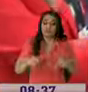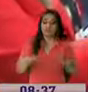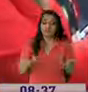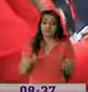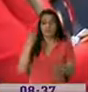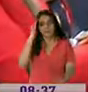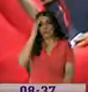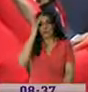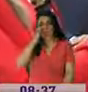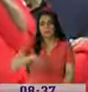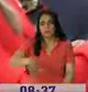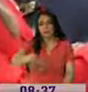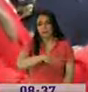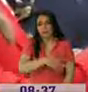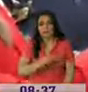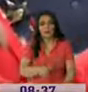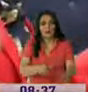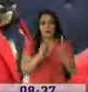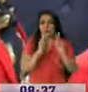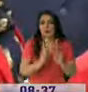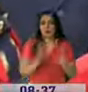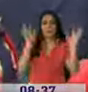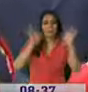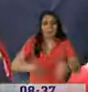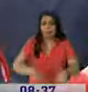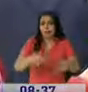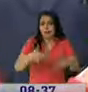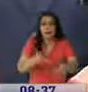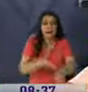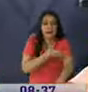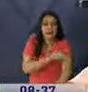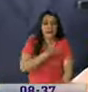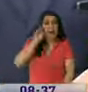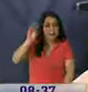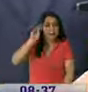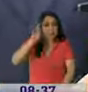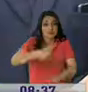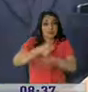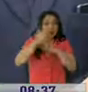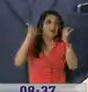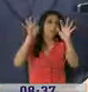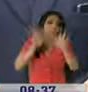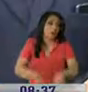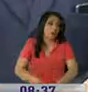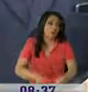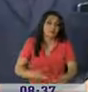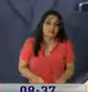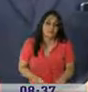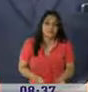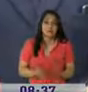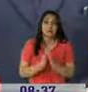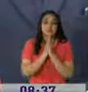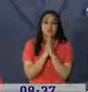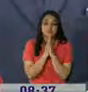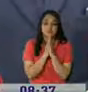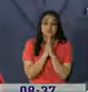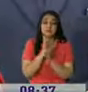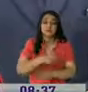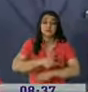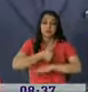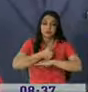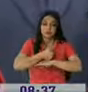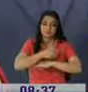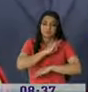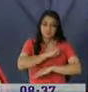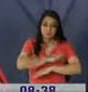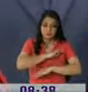bastante preocupados porque prácticamente se fue el puente, como pueden constatar, ya es de conocimiento público. Entonces, nuestro pedido es que las autoridades, sean